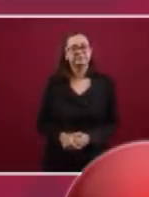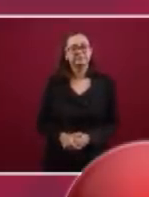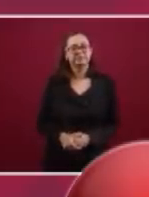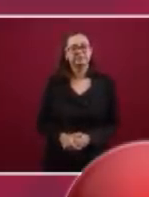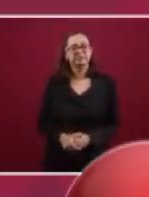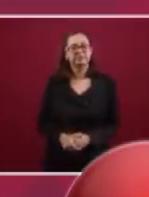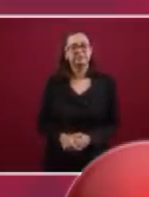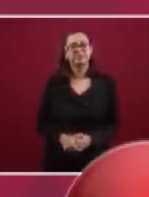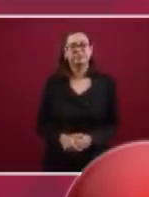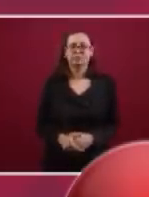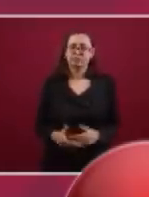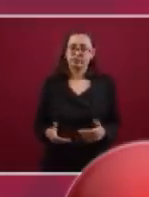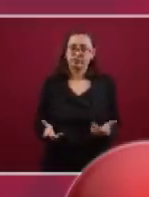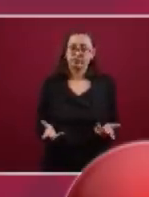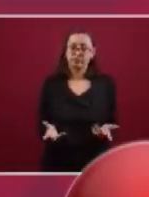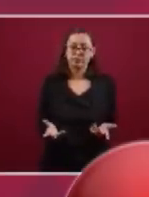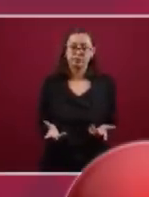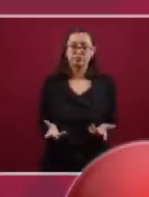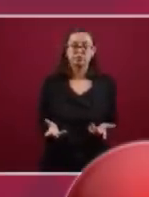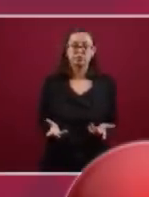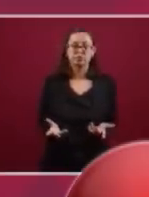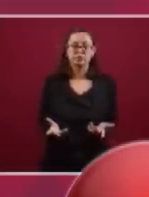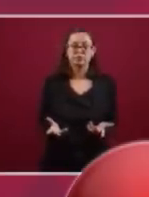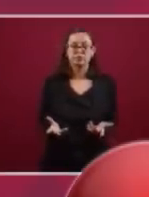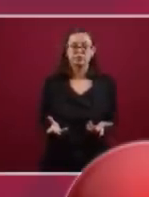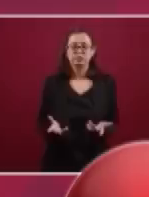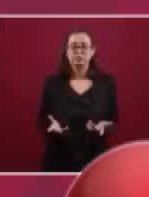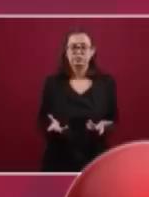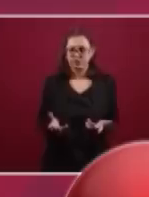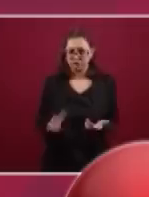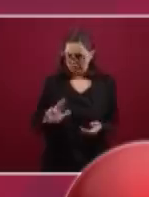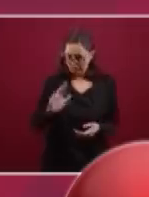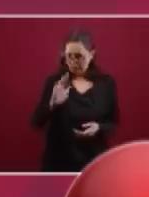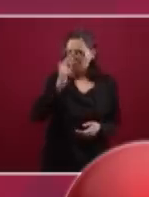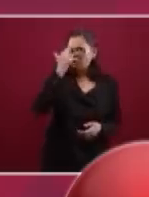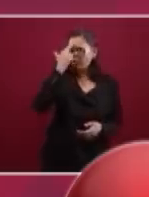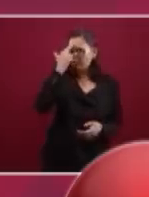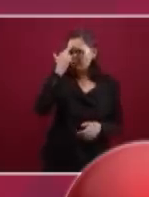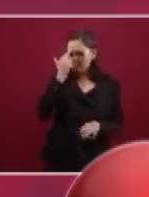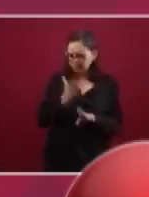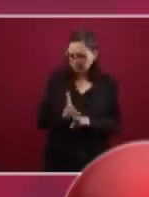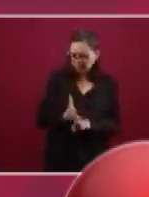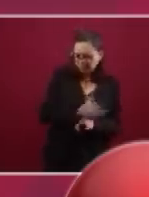Sería bueno eso, que se analizara